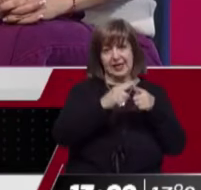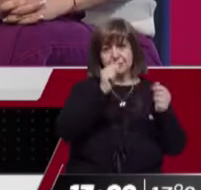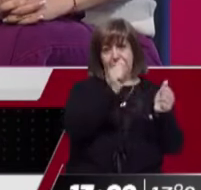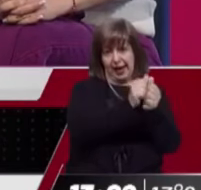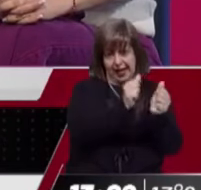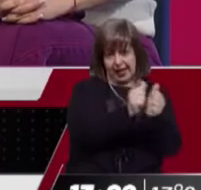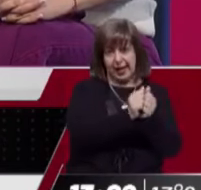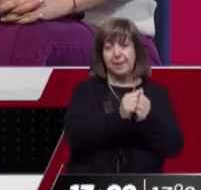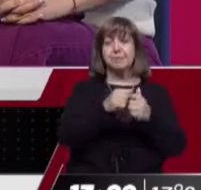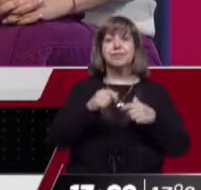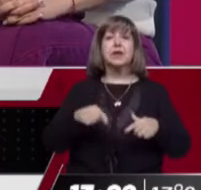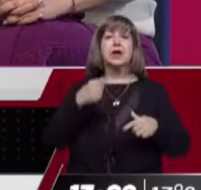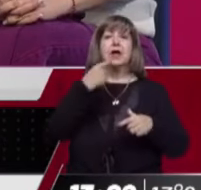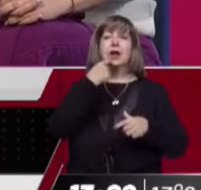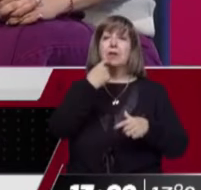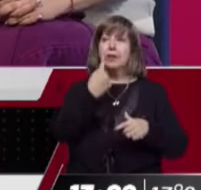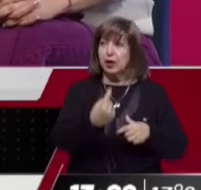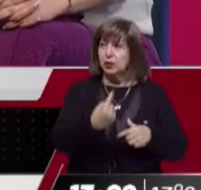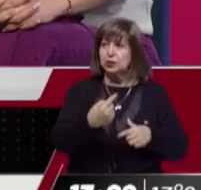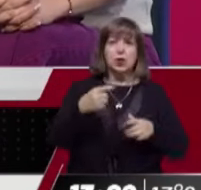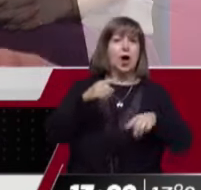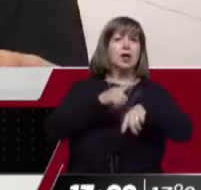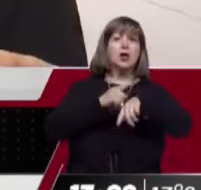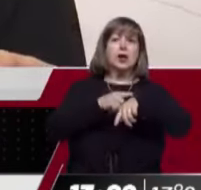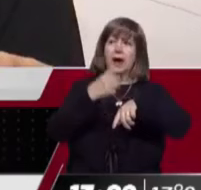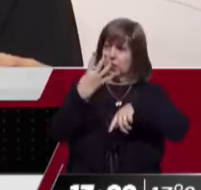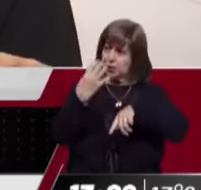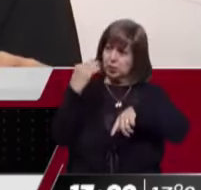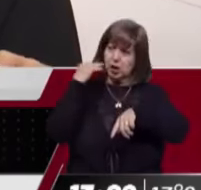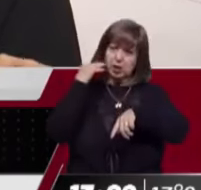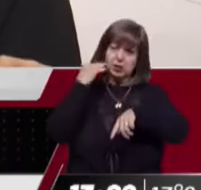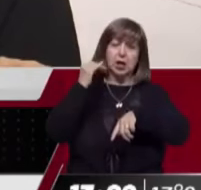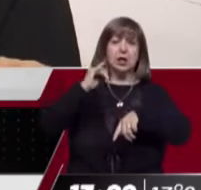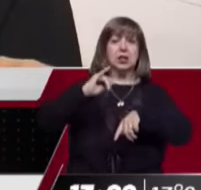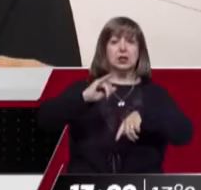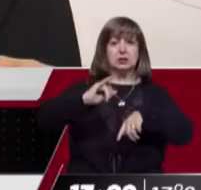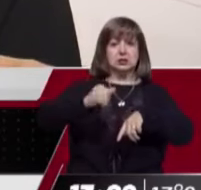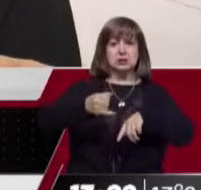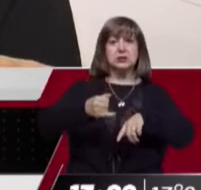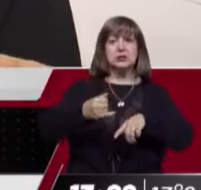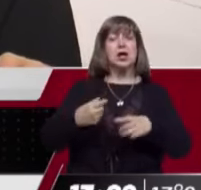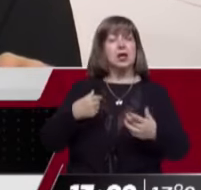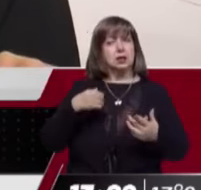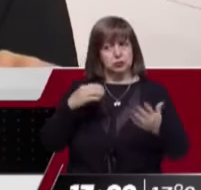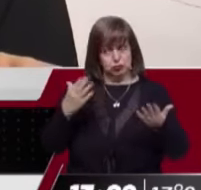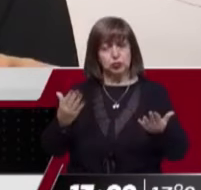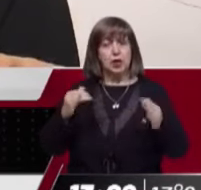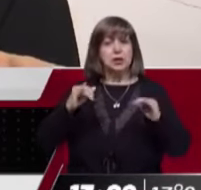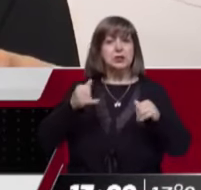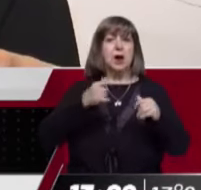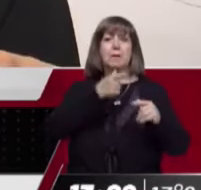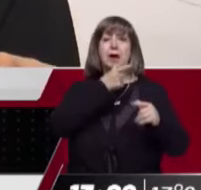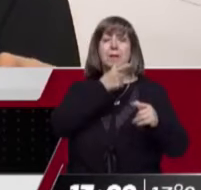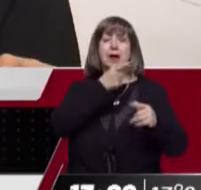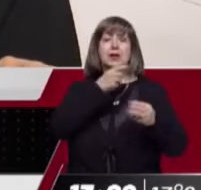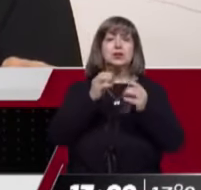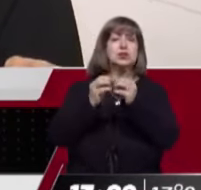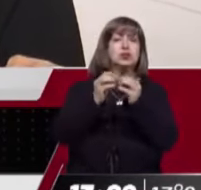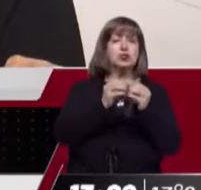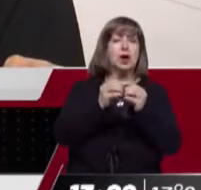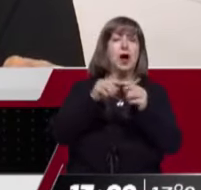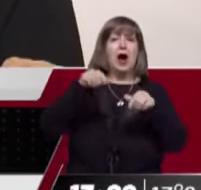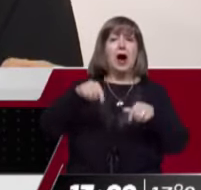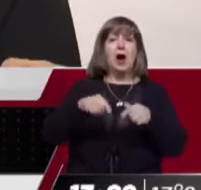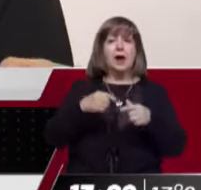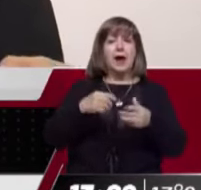las 16. ¿Qué se espera? ¿Se espera un cuarto intermedio en donde se determine cuál es el futuro del humorista? En principio creería que los términos de discusión, estamos hablando de